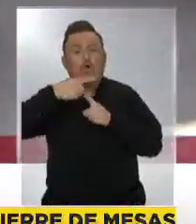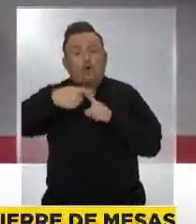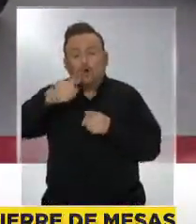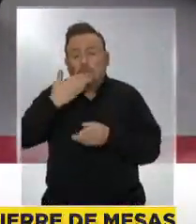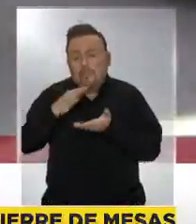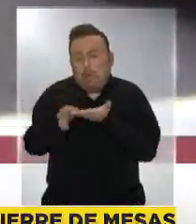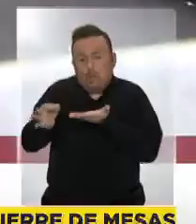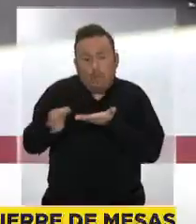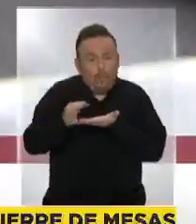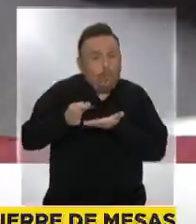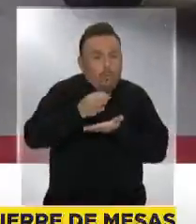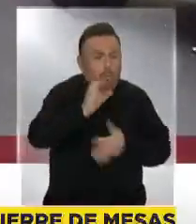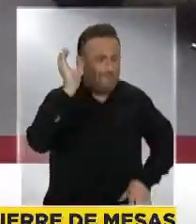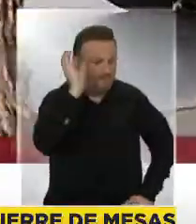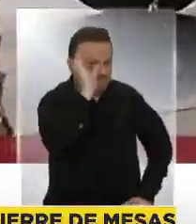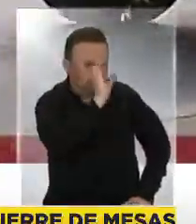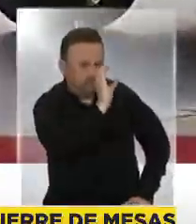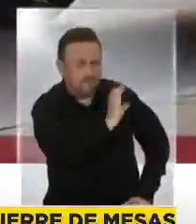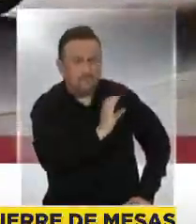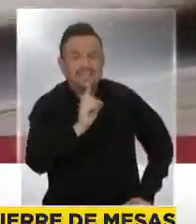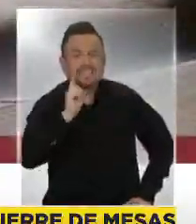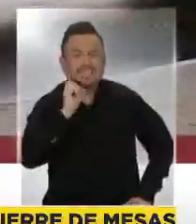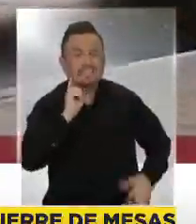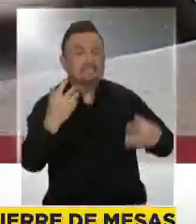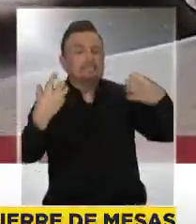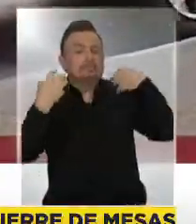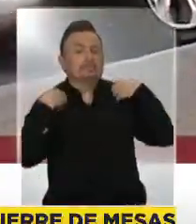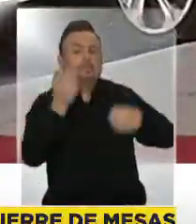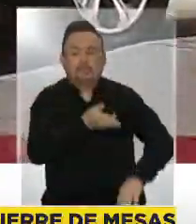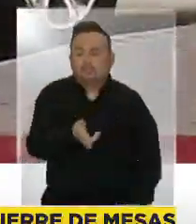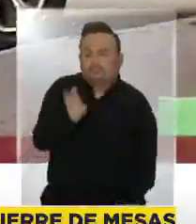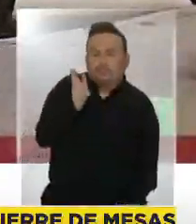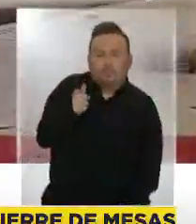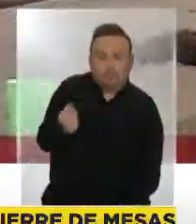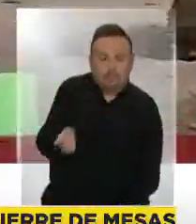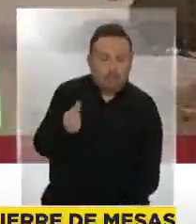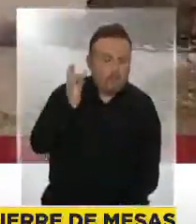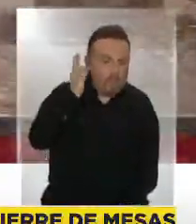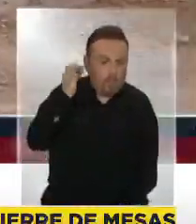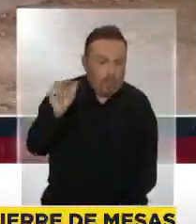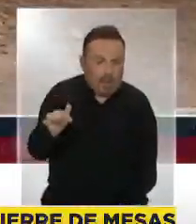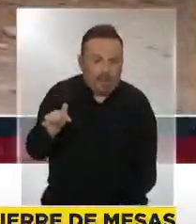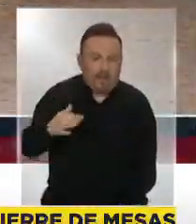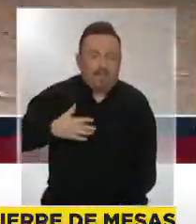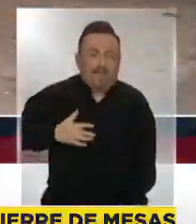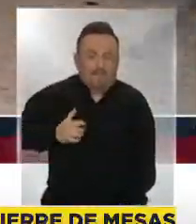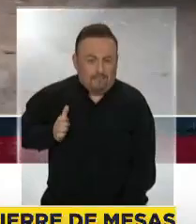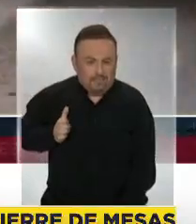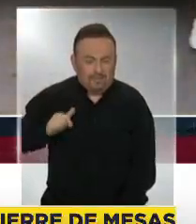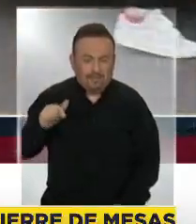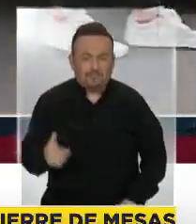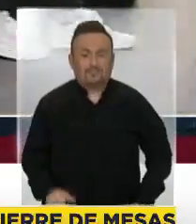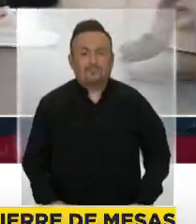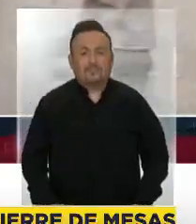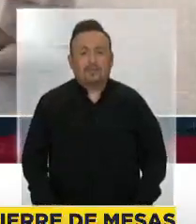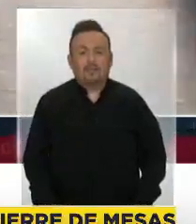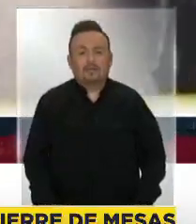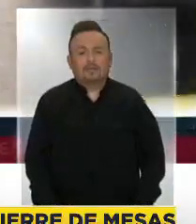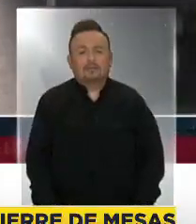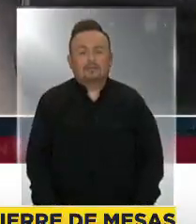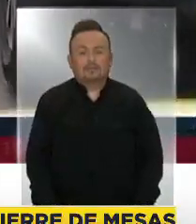comunas, buscando a los autores también de este asesinato en contra de esta funcionaria de la Policía de Investigaciones. Exacto, así